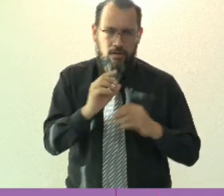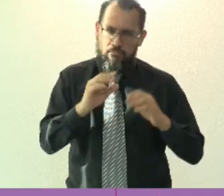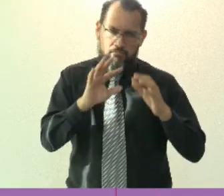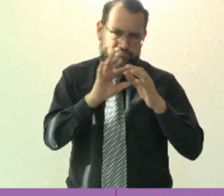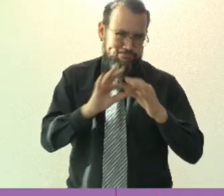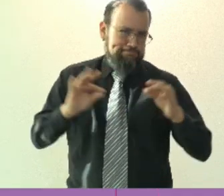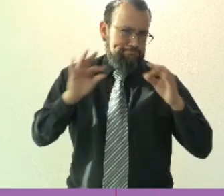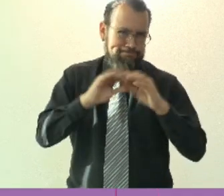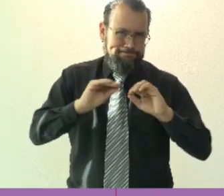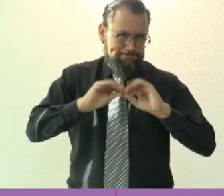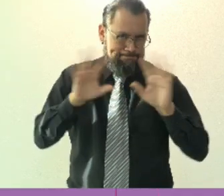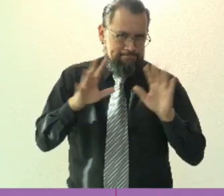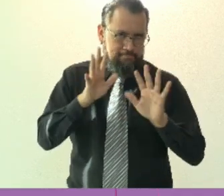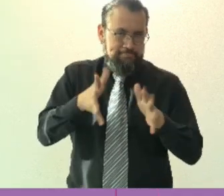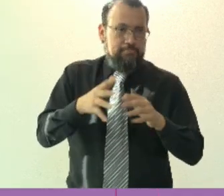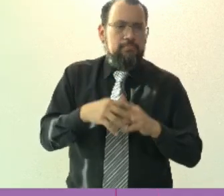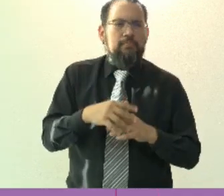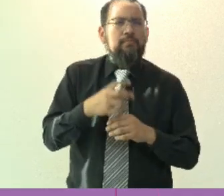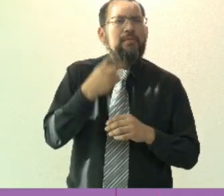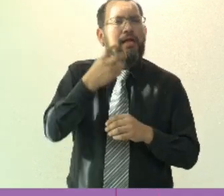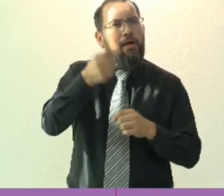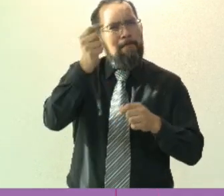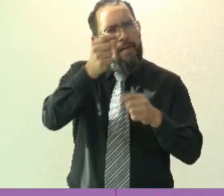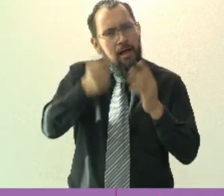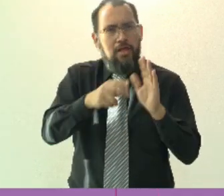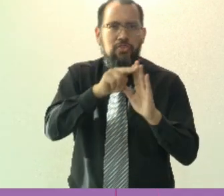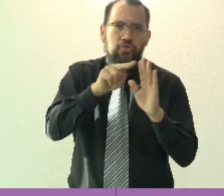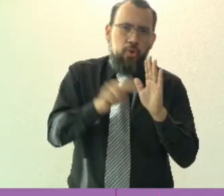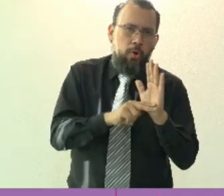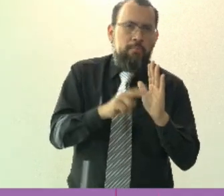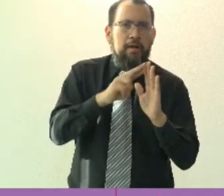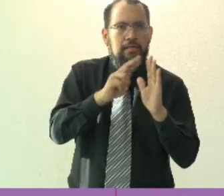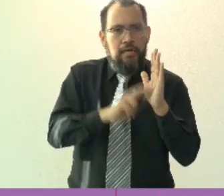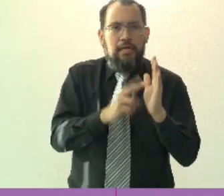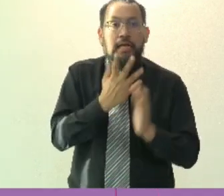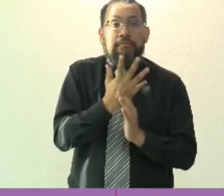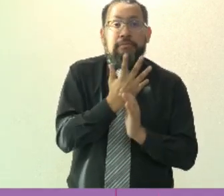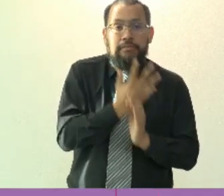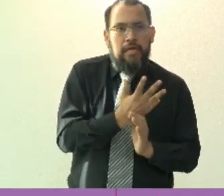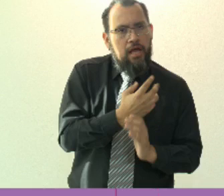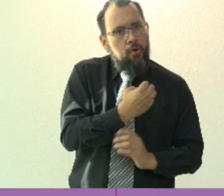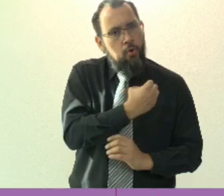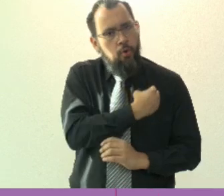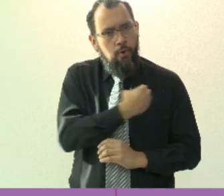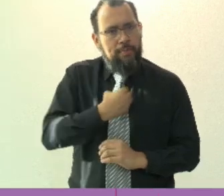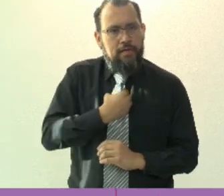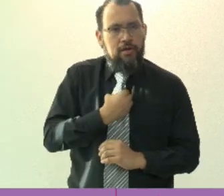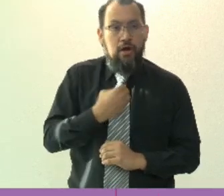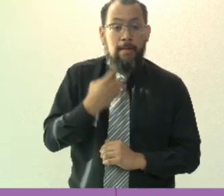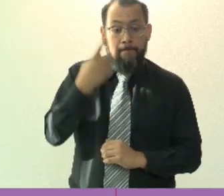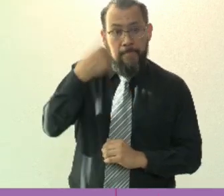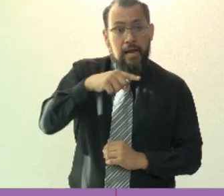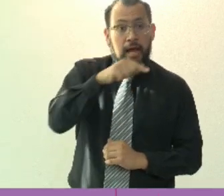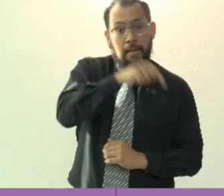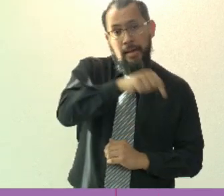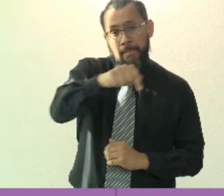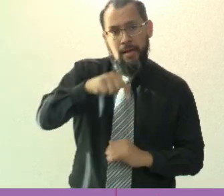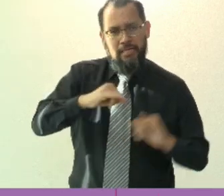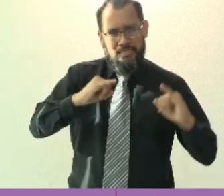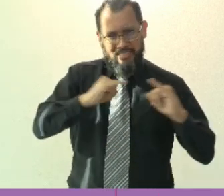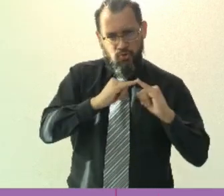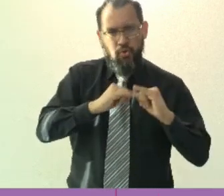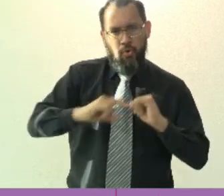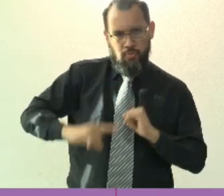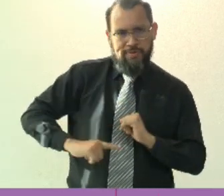bastante, bastante bien, son todos esos elementos normativos que exigen que los aparatos públicos cuenten con